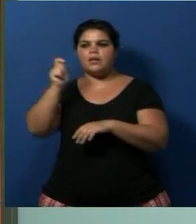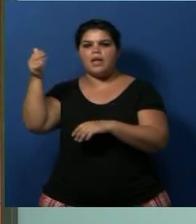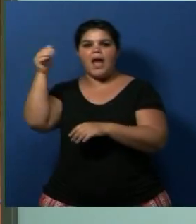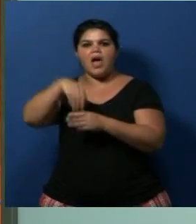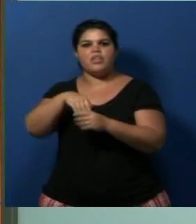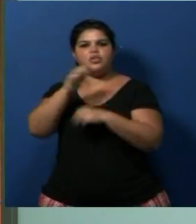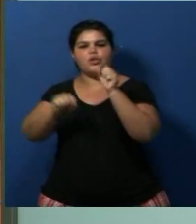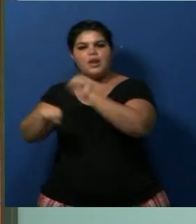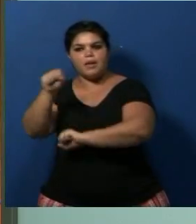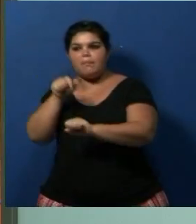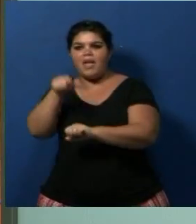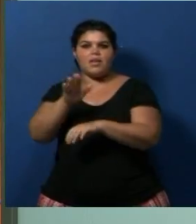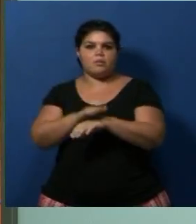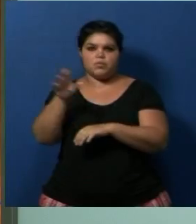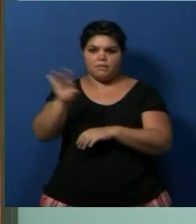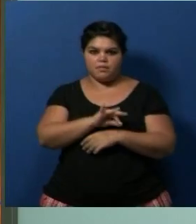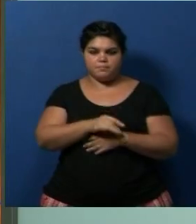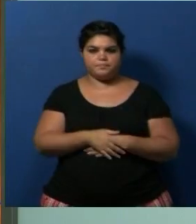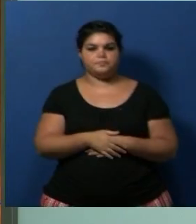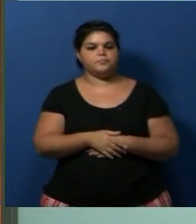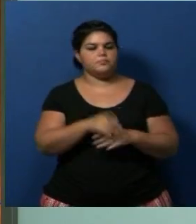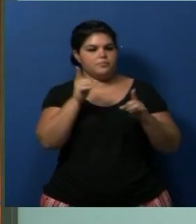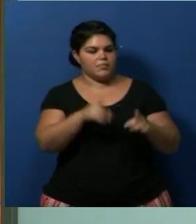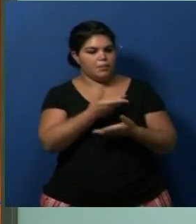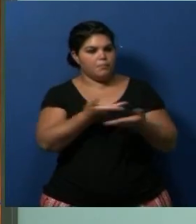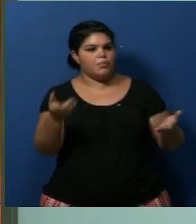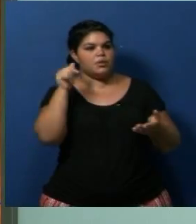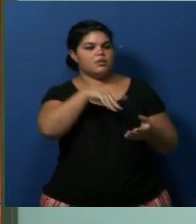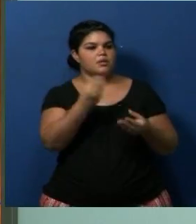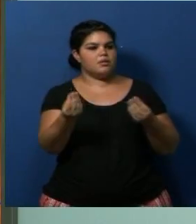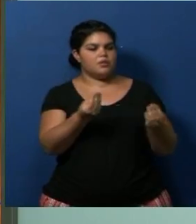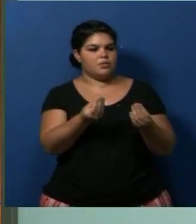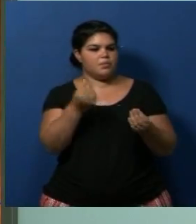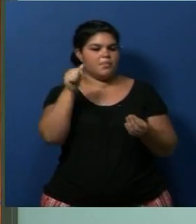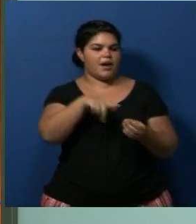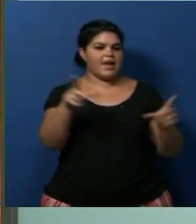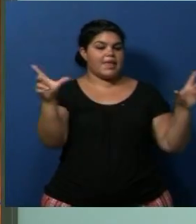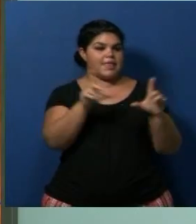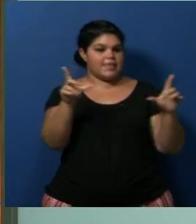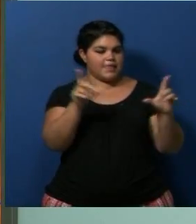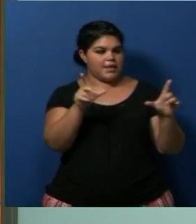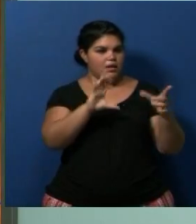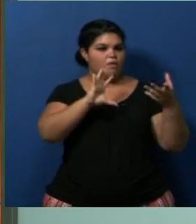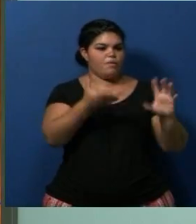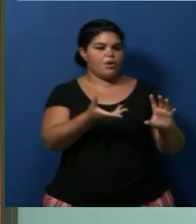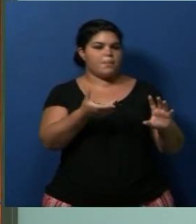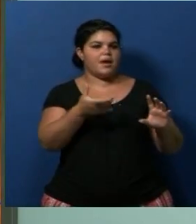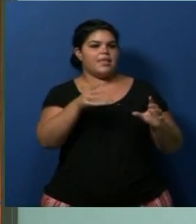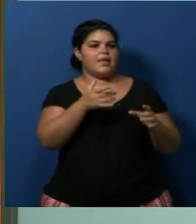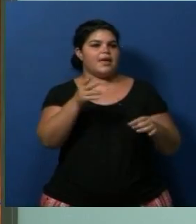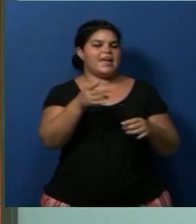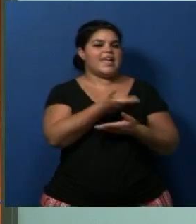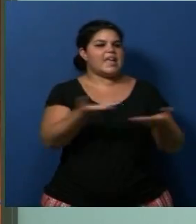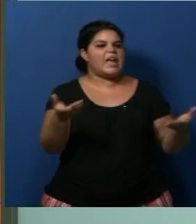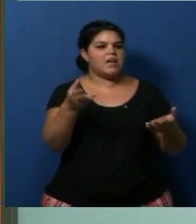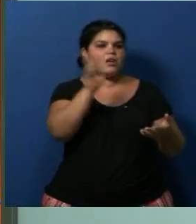Laura, a pesar de la gran visibilización del terreno conseguido a nivel medios de comunicación, de la perspectiva de género y de los debates sobre